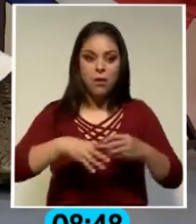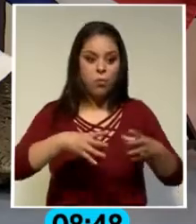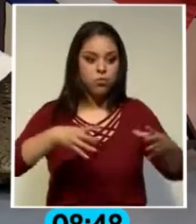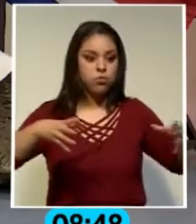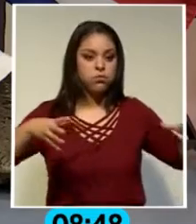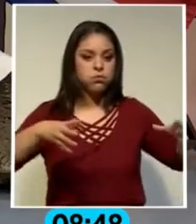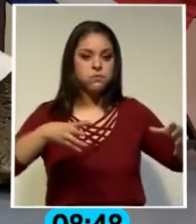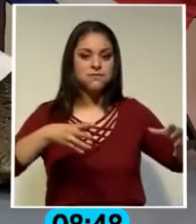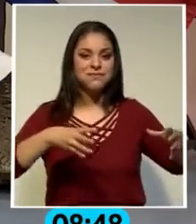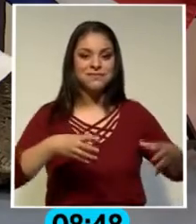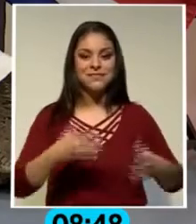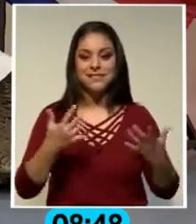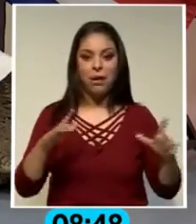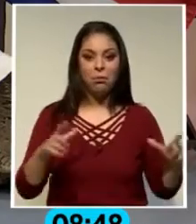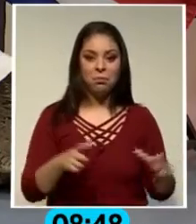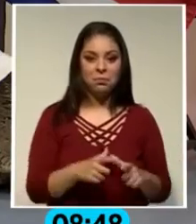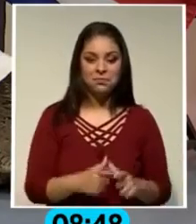nos vació.